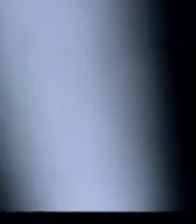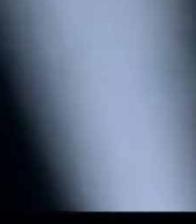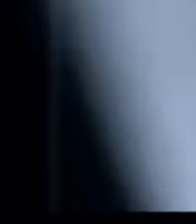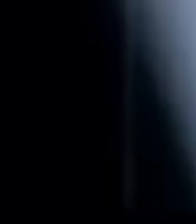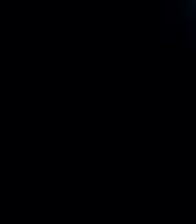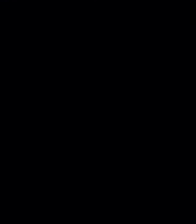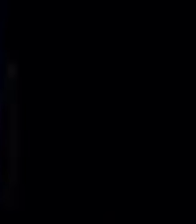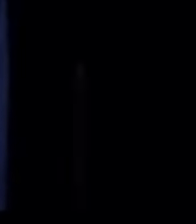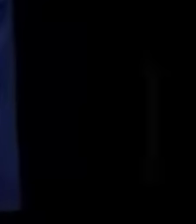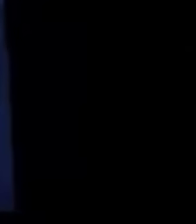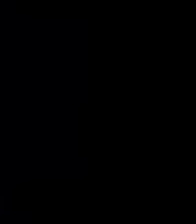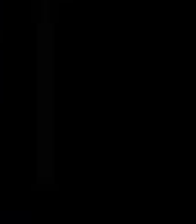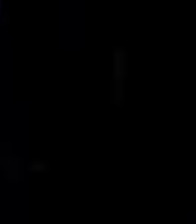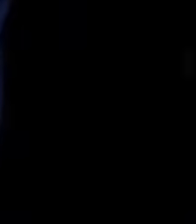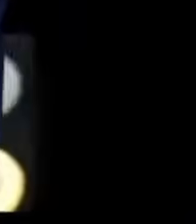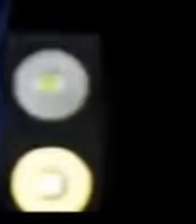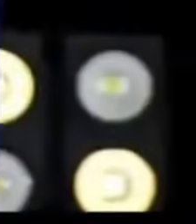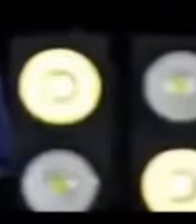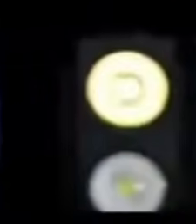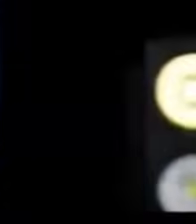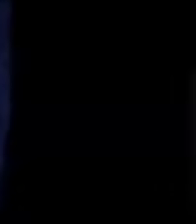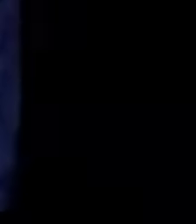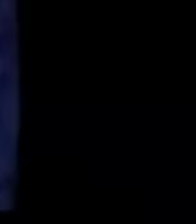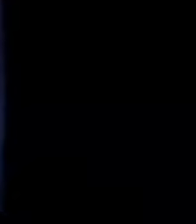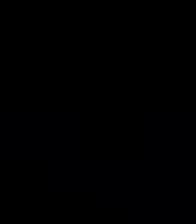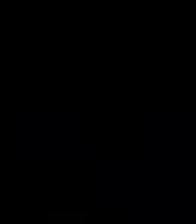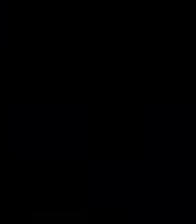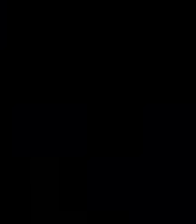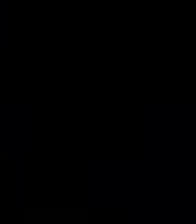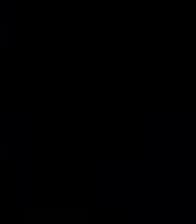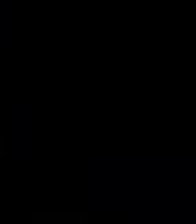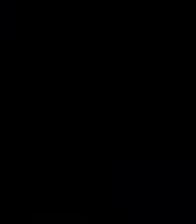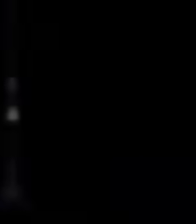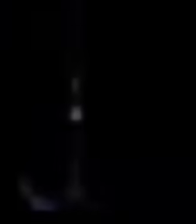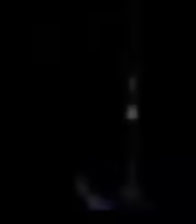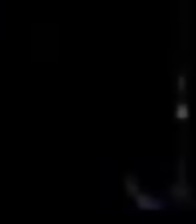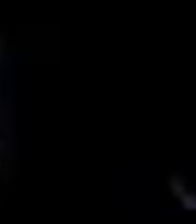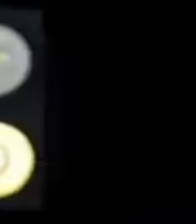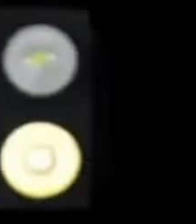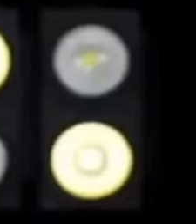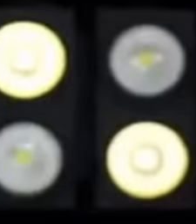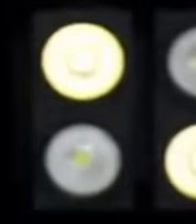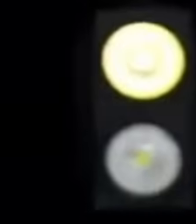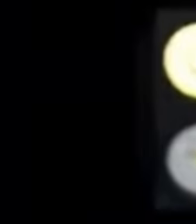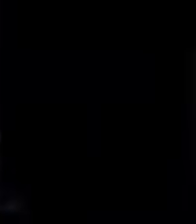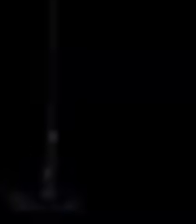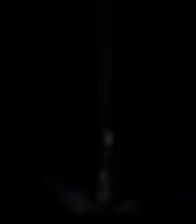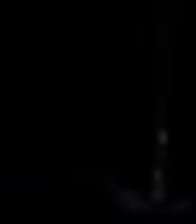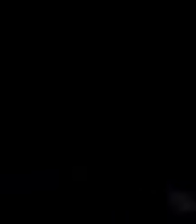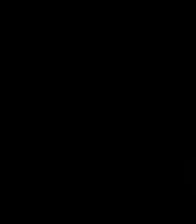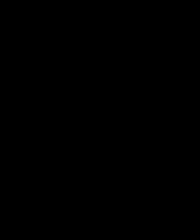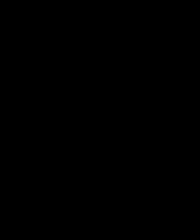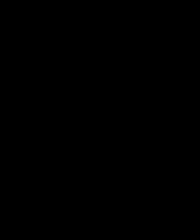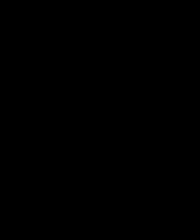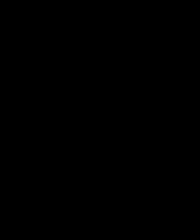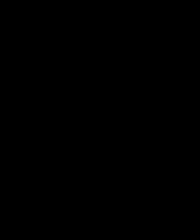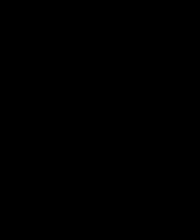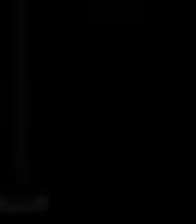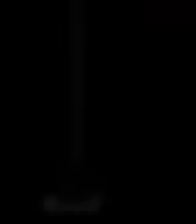de todo el año. Yo sé que hay muchas diferentes fiestas, pero para mí esta es la más importante de todas.